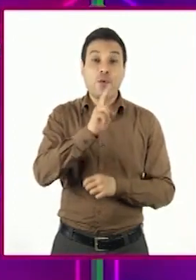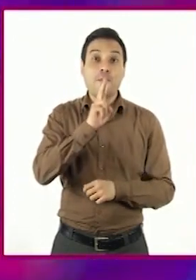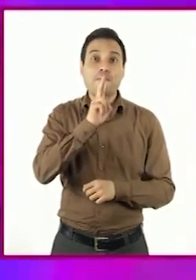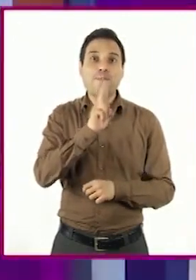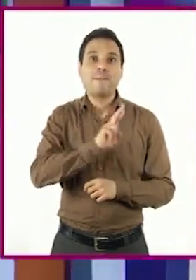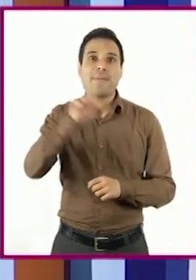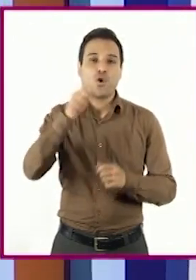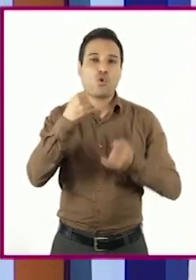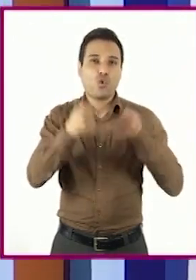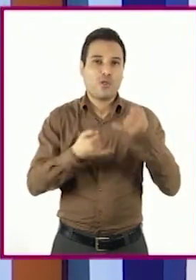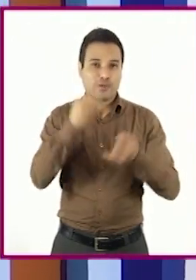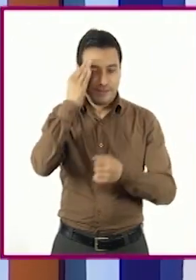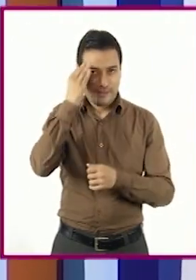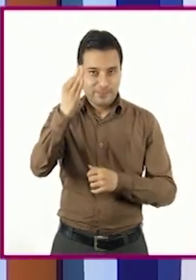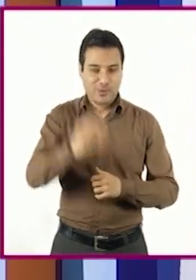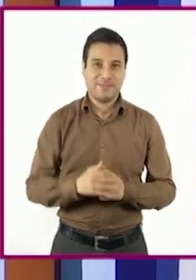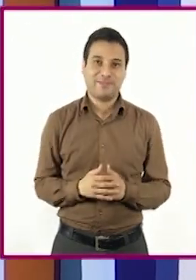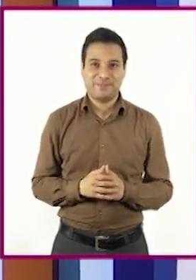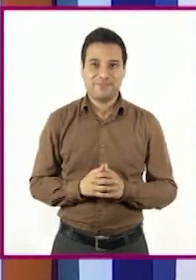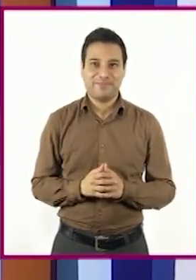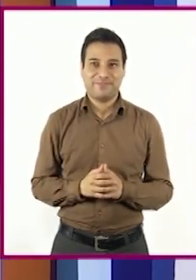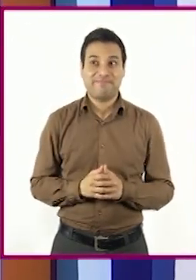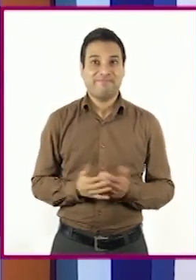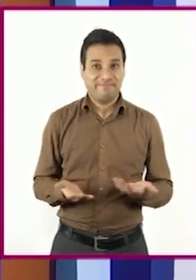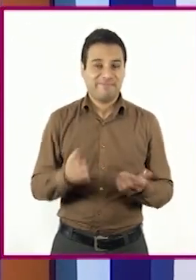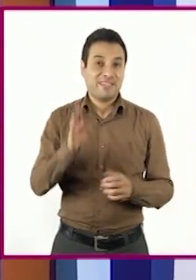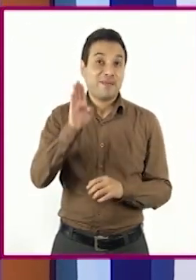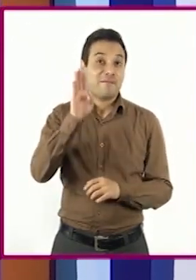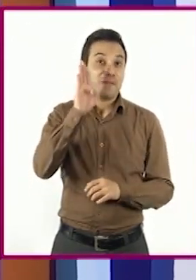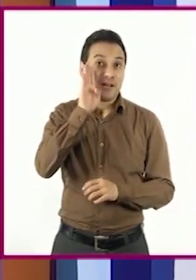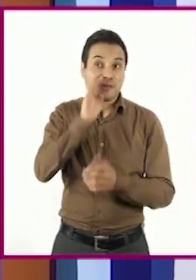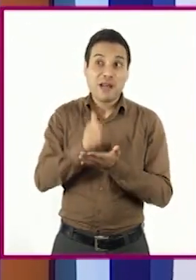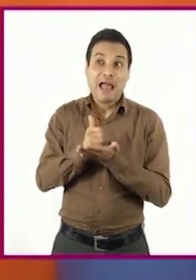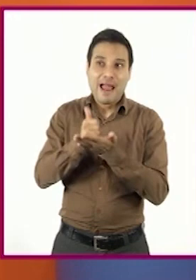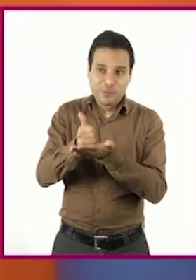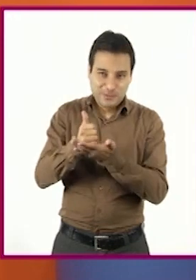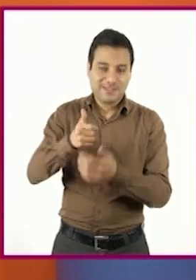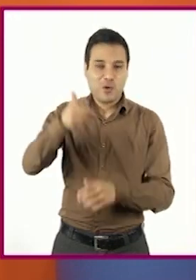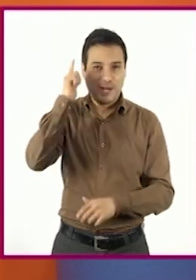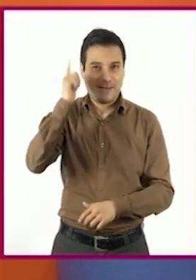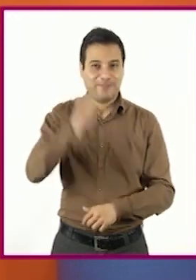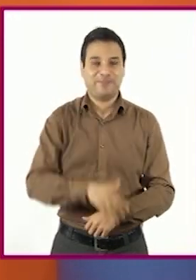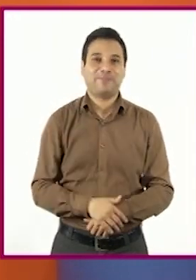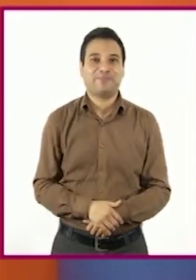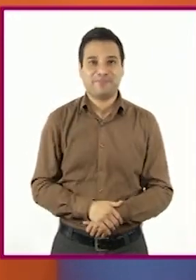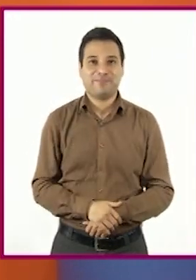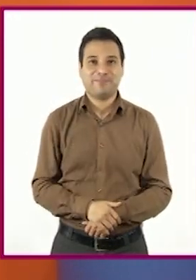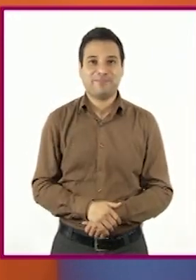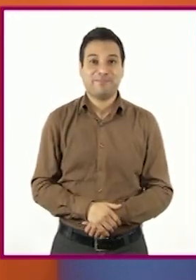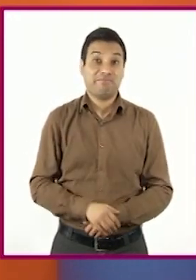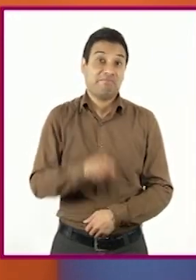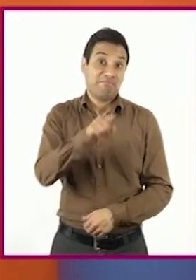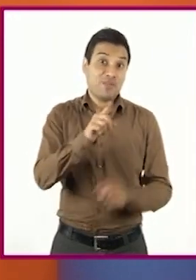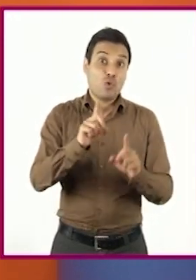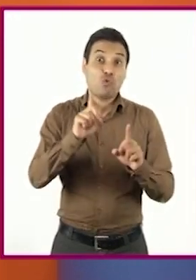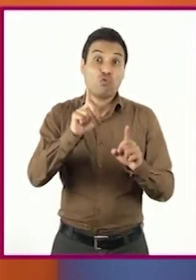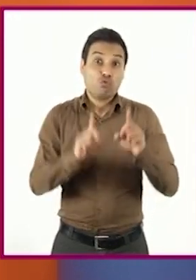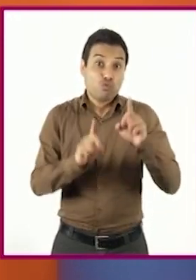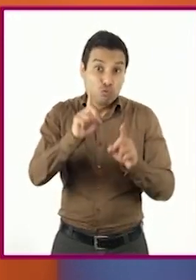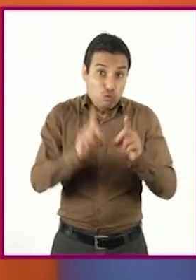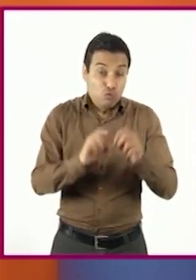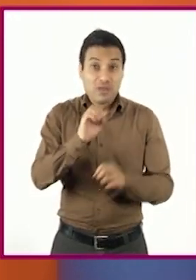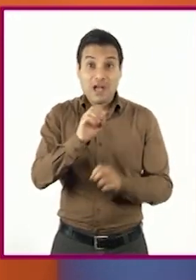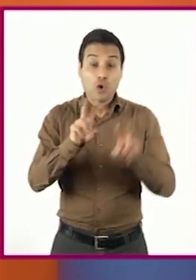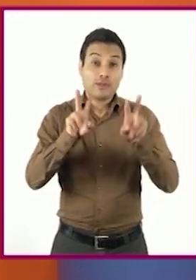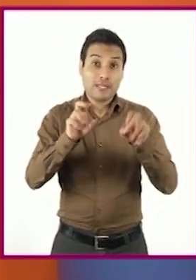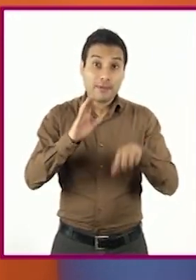temporada. Esperemos que a Bernardo le haya sido de ayuda a nuestro trabajo. Si tienen dudas o quieren ejercitar lo aprendido, se